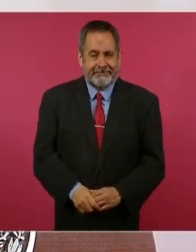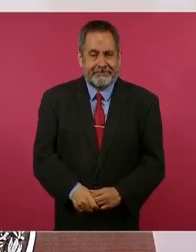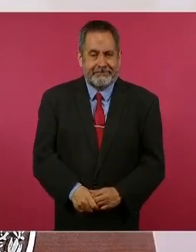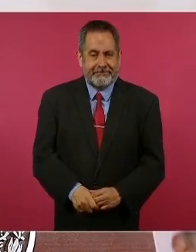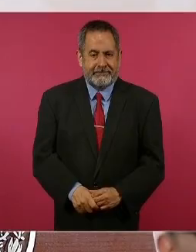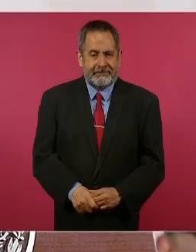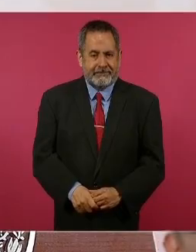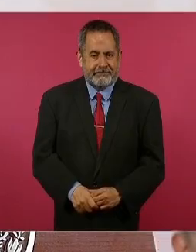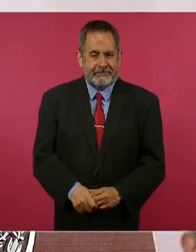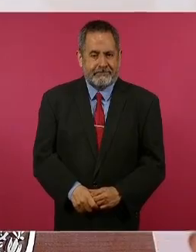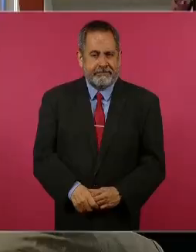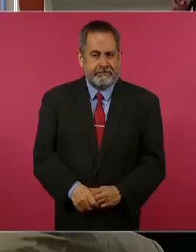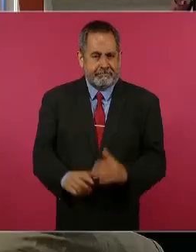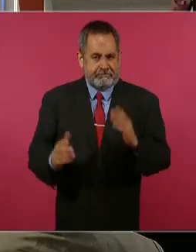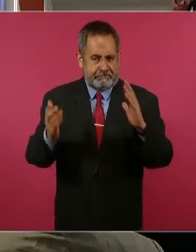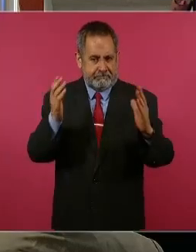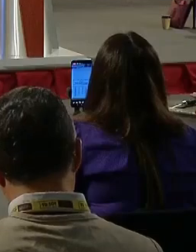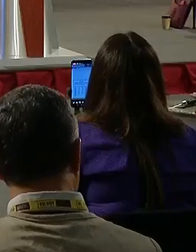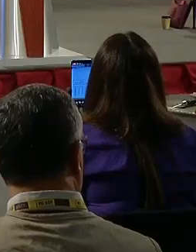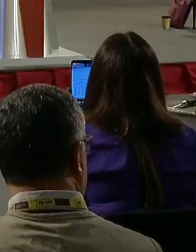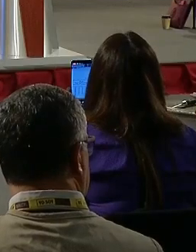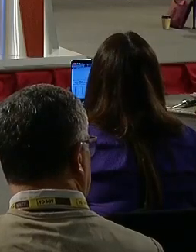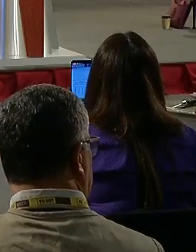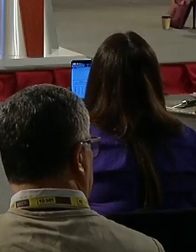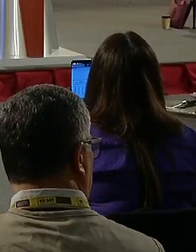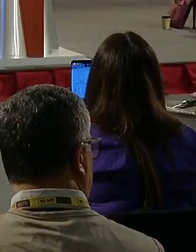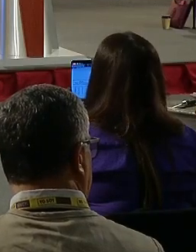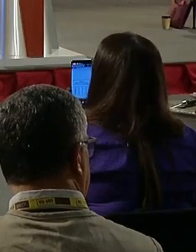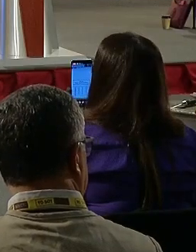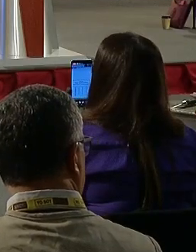el comparativo con los gobiernos.